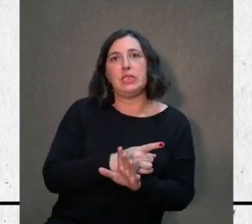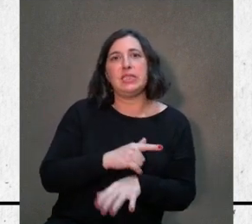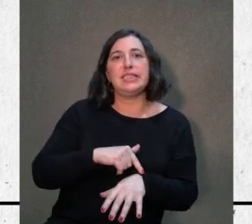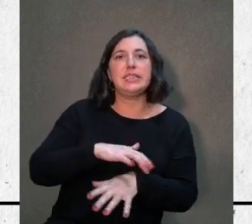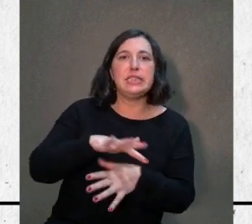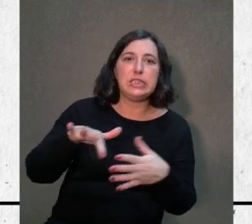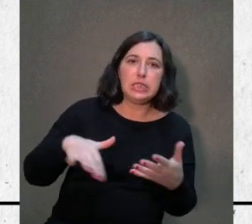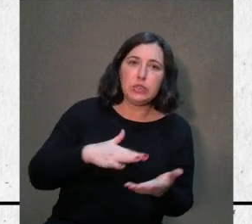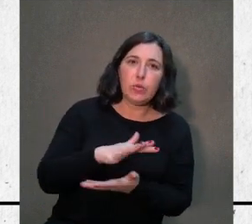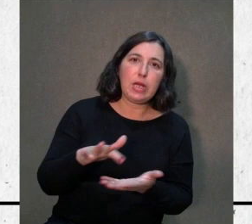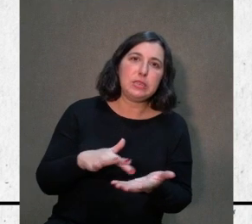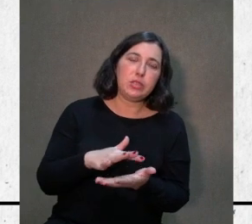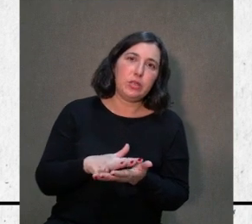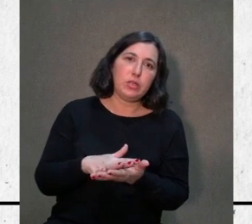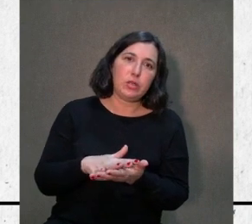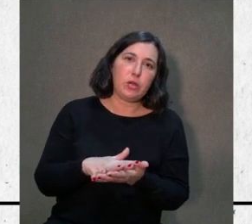menor la situación